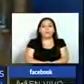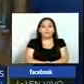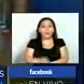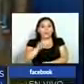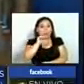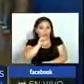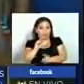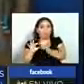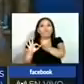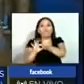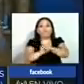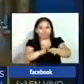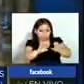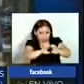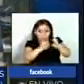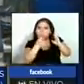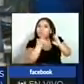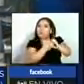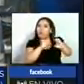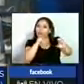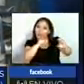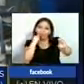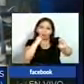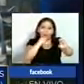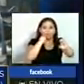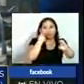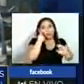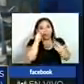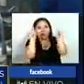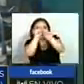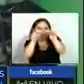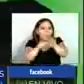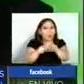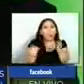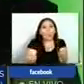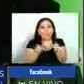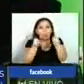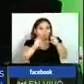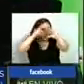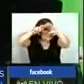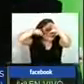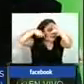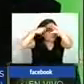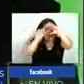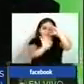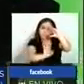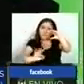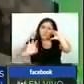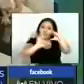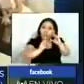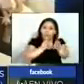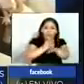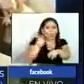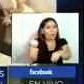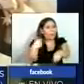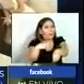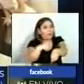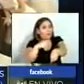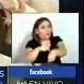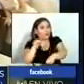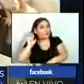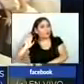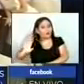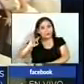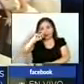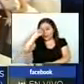Coordinar con todo un equipo. Presentar en la pantalla la mejor imagen y calidad profesional en vivo era el reto